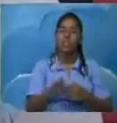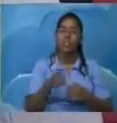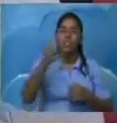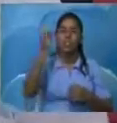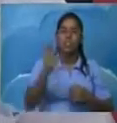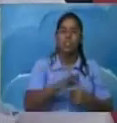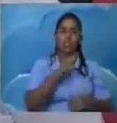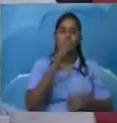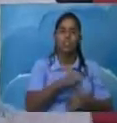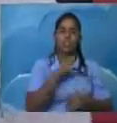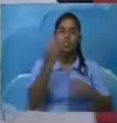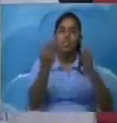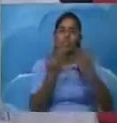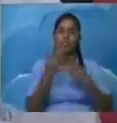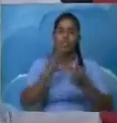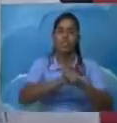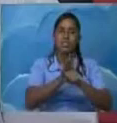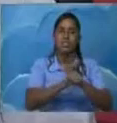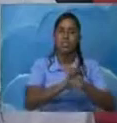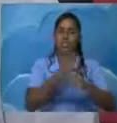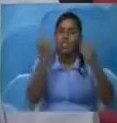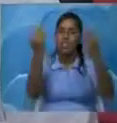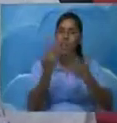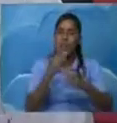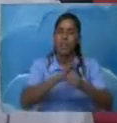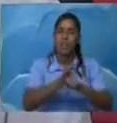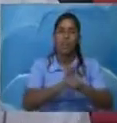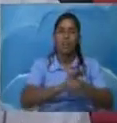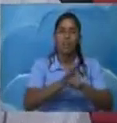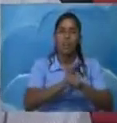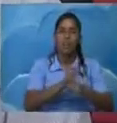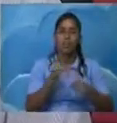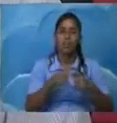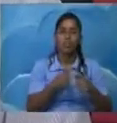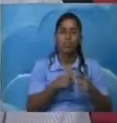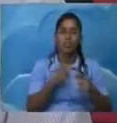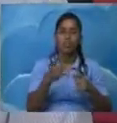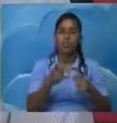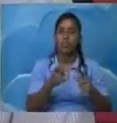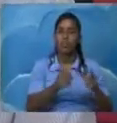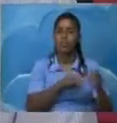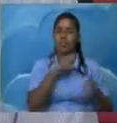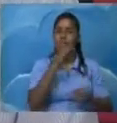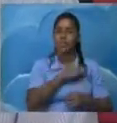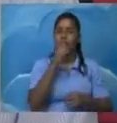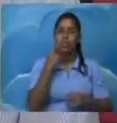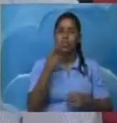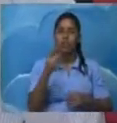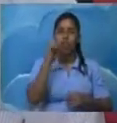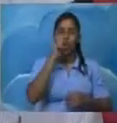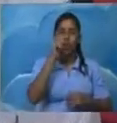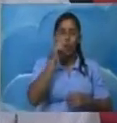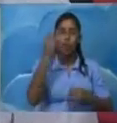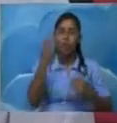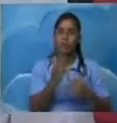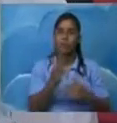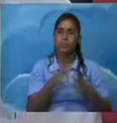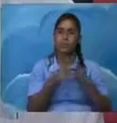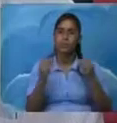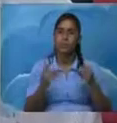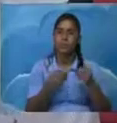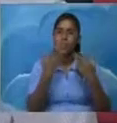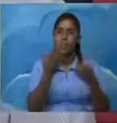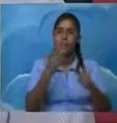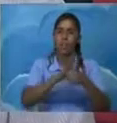señor agente, regréseme la naranja, deme la naranja. Oye, el hombre me dio remolón, pues le